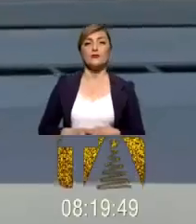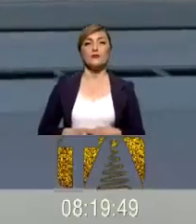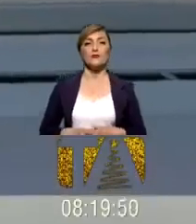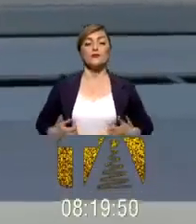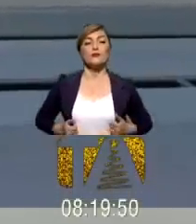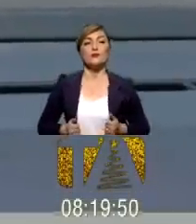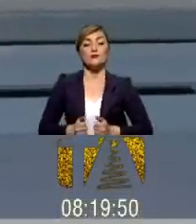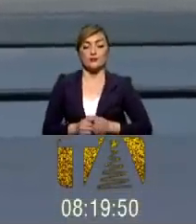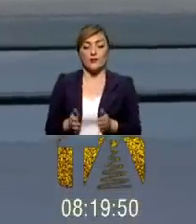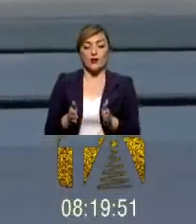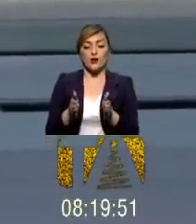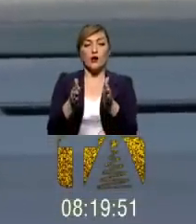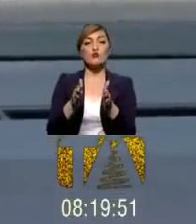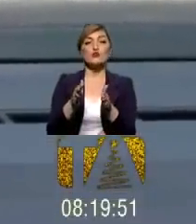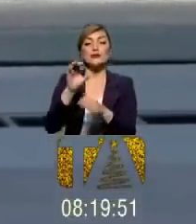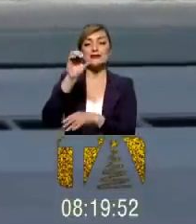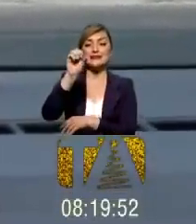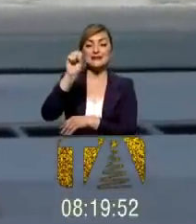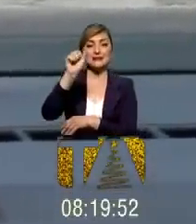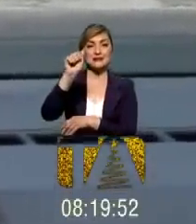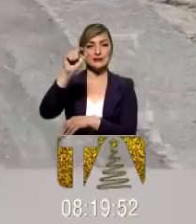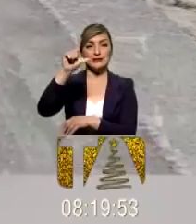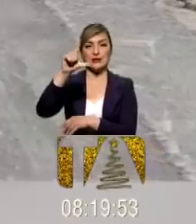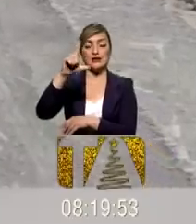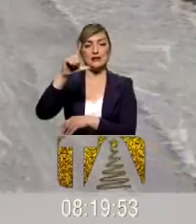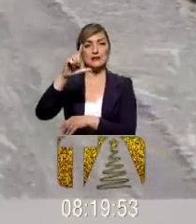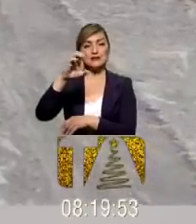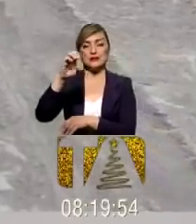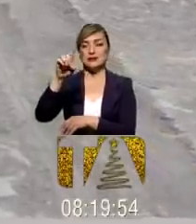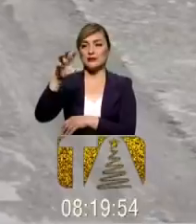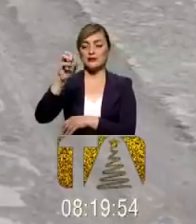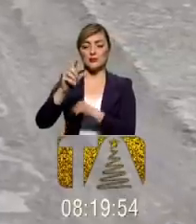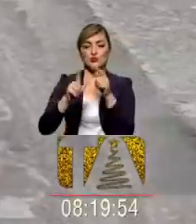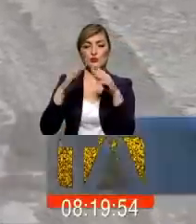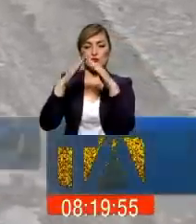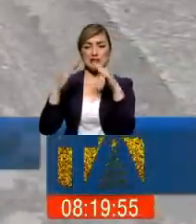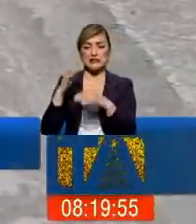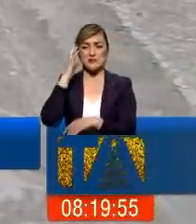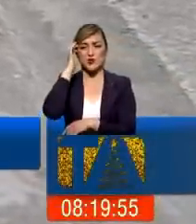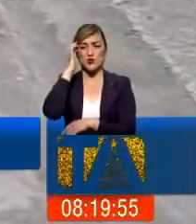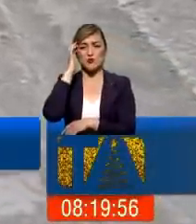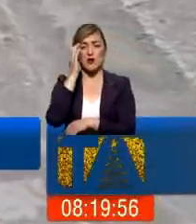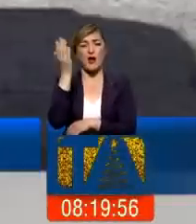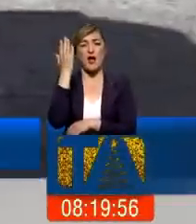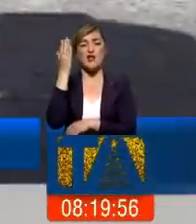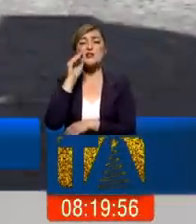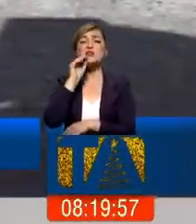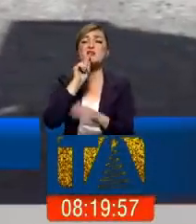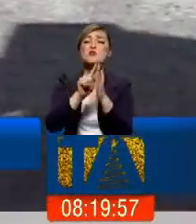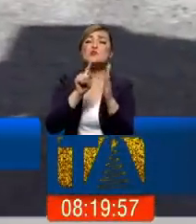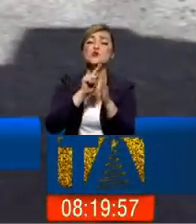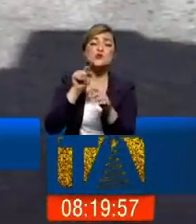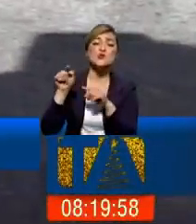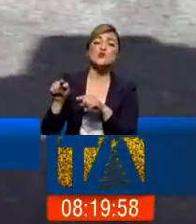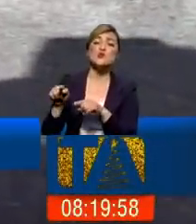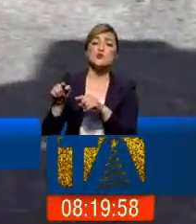El hundimiento de una calle en la ciudad de Salcedo preocupa a sus moradores. A pesar de las reiteradas denuncias que se realizó a la alcaldía de esa ciudad, los vecinos del